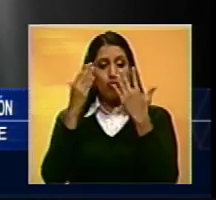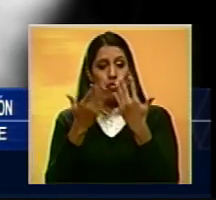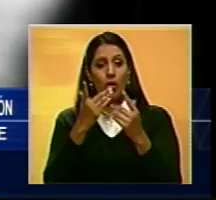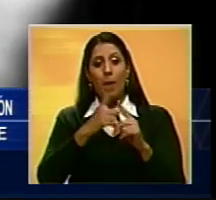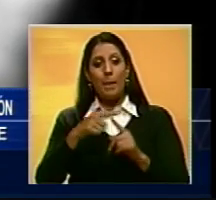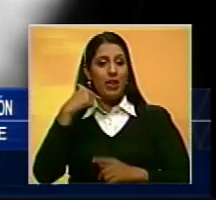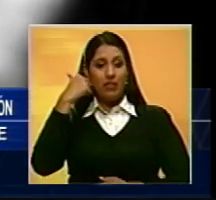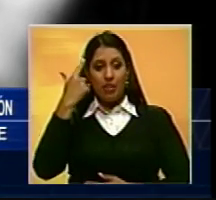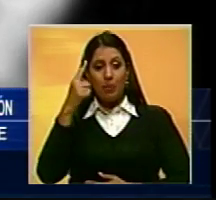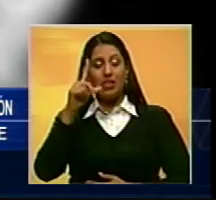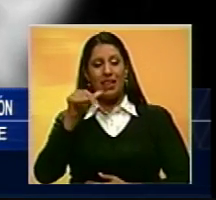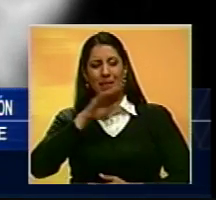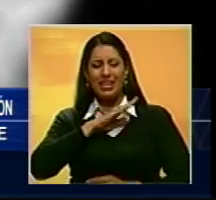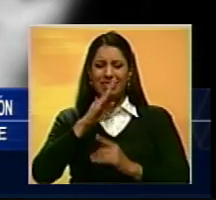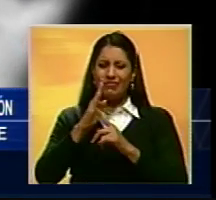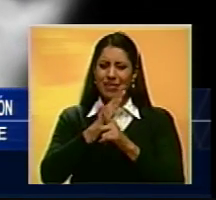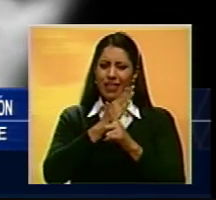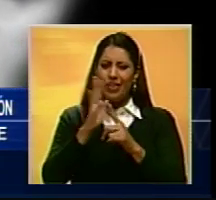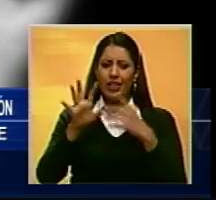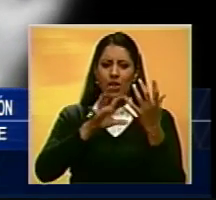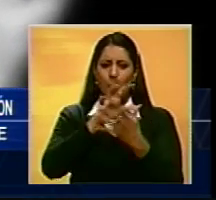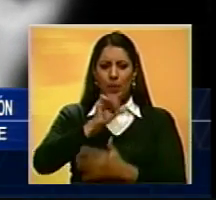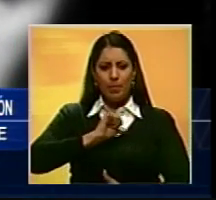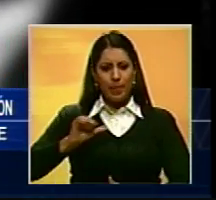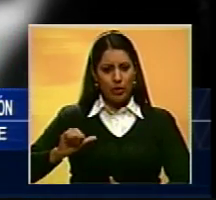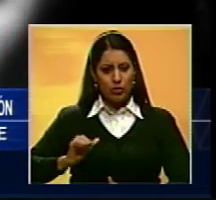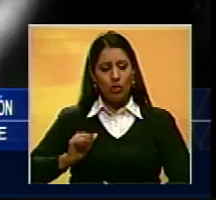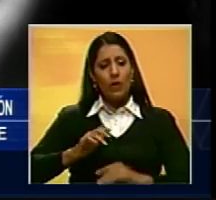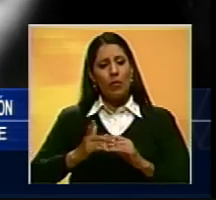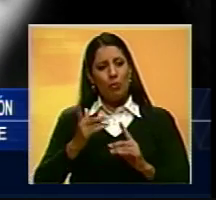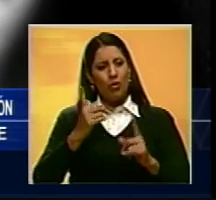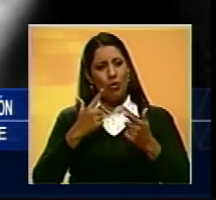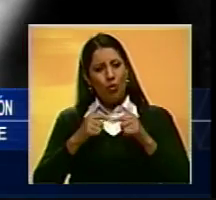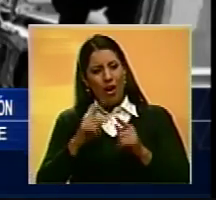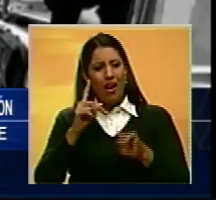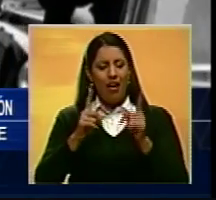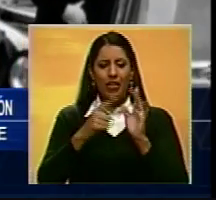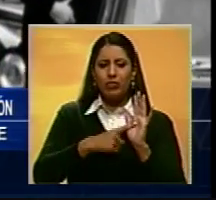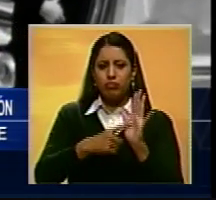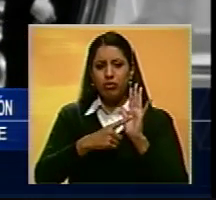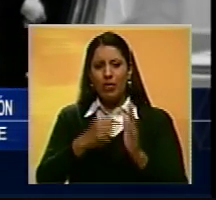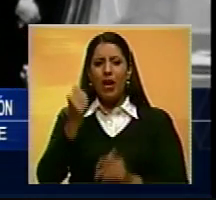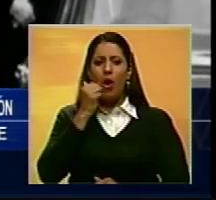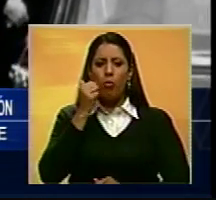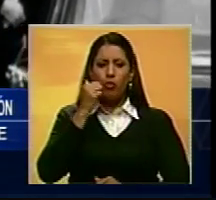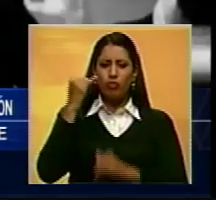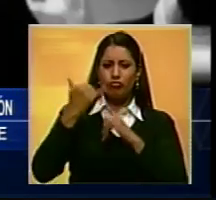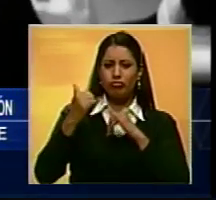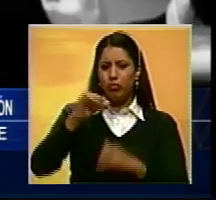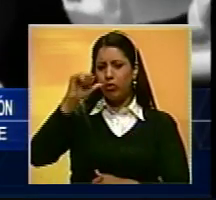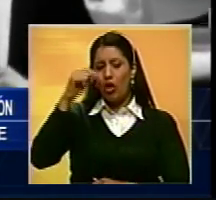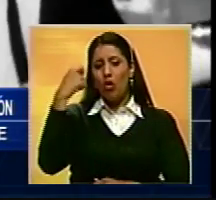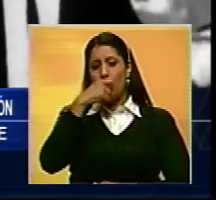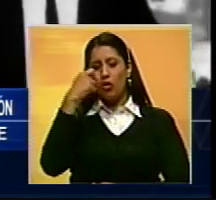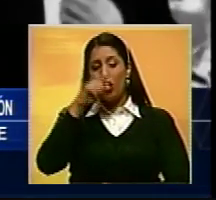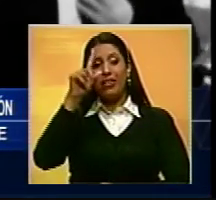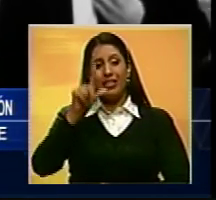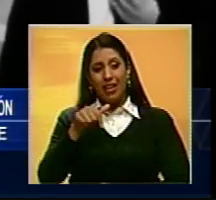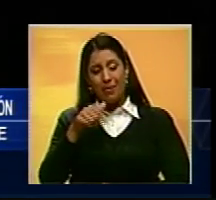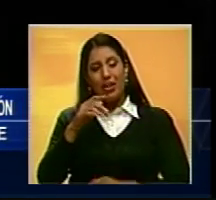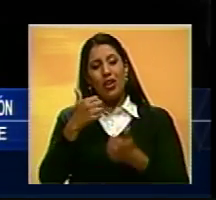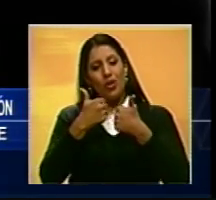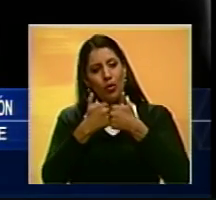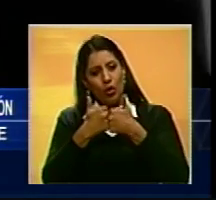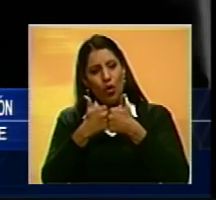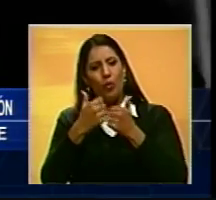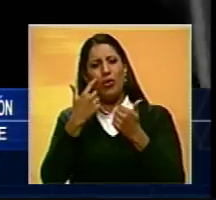la fama también generó diferentes problemas personales, con episodios a veces públicos de abuso de alcohol, drogas y relaciones